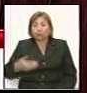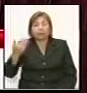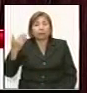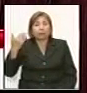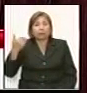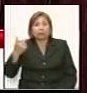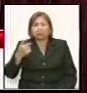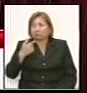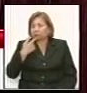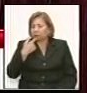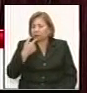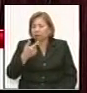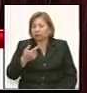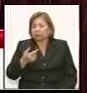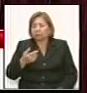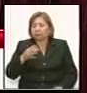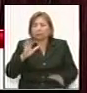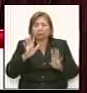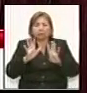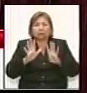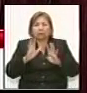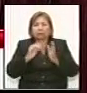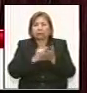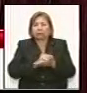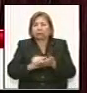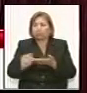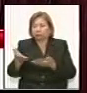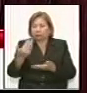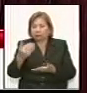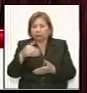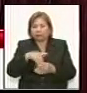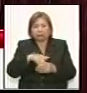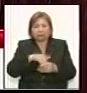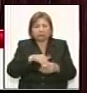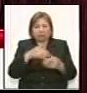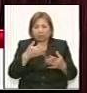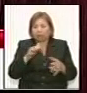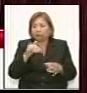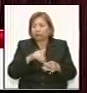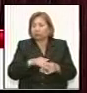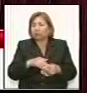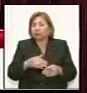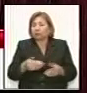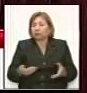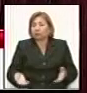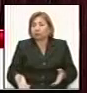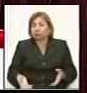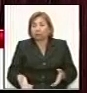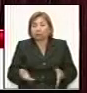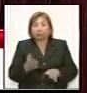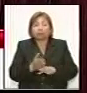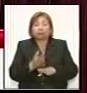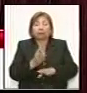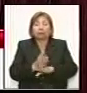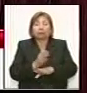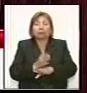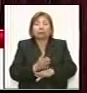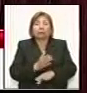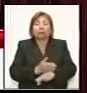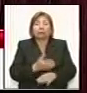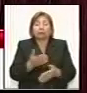entonces, en el 2000, gobernó 9 meses llamando elecciones que ya estaban convocadas, pero desarrollando